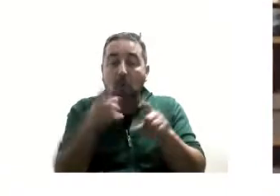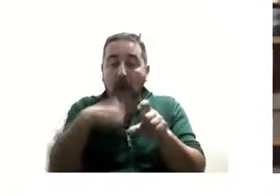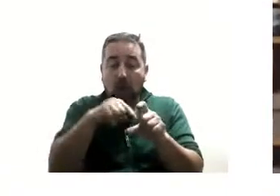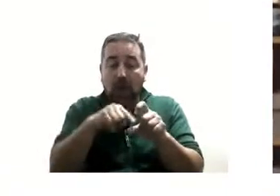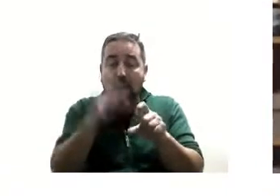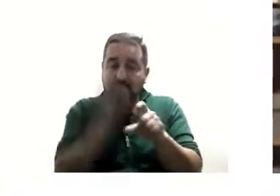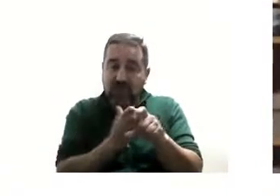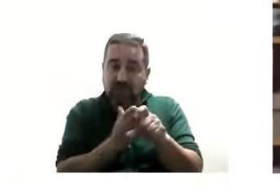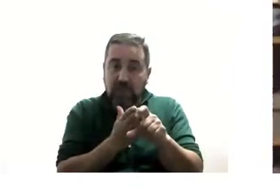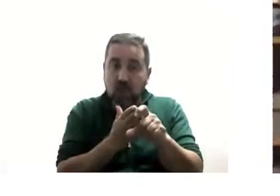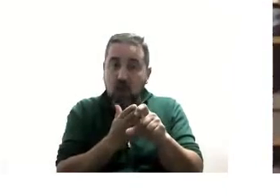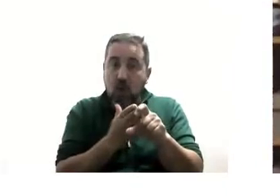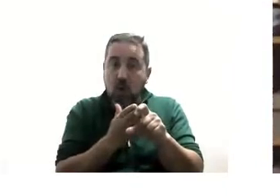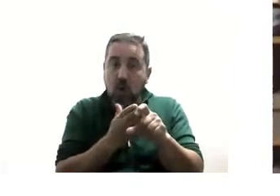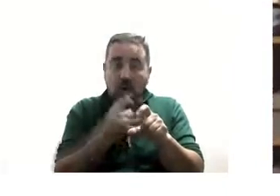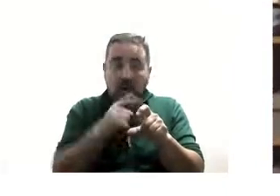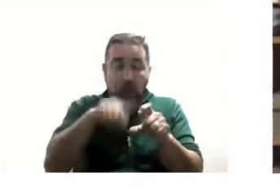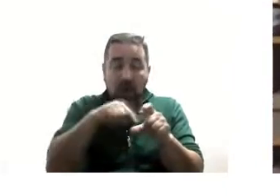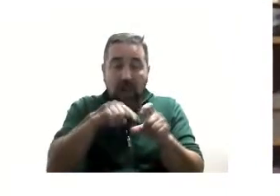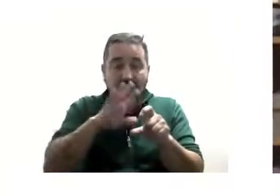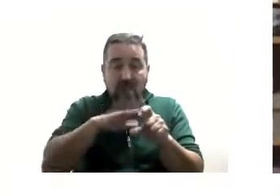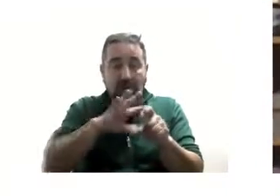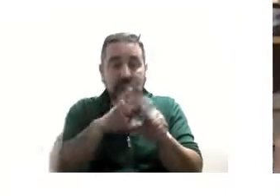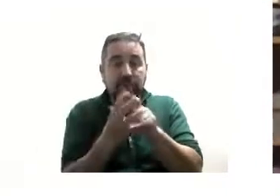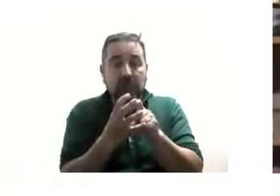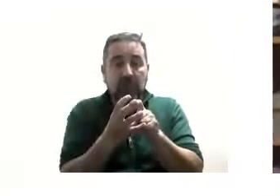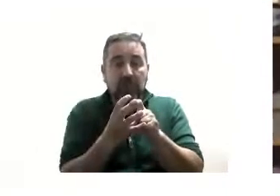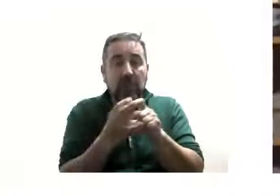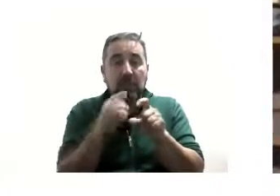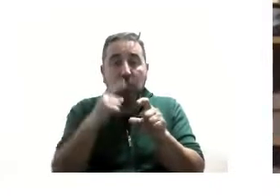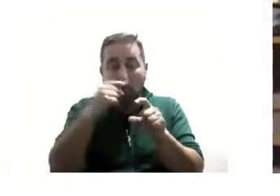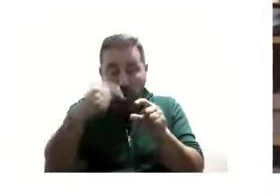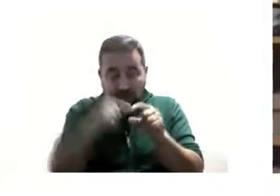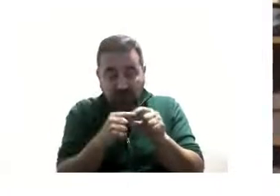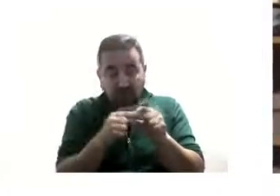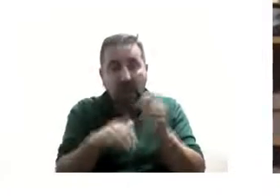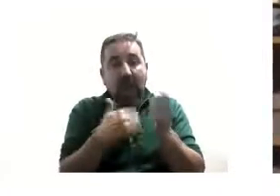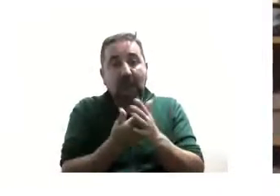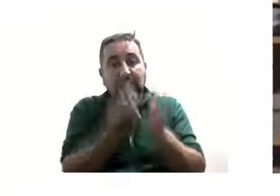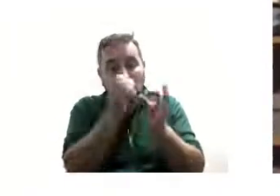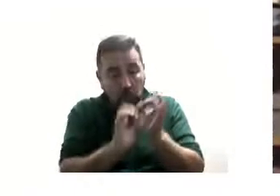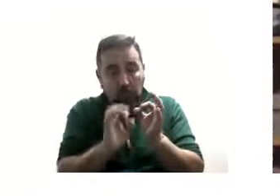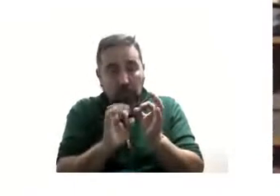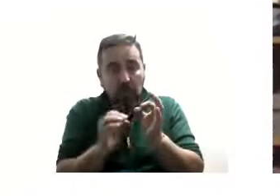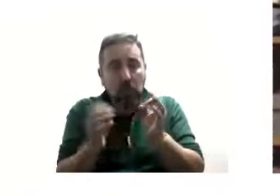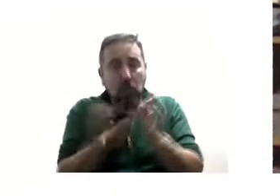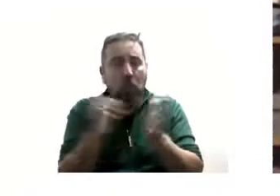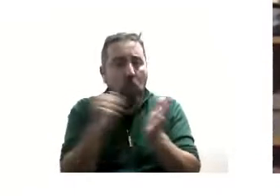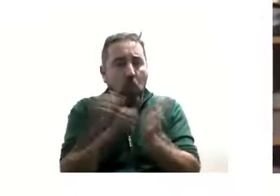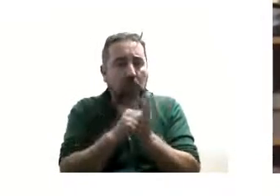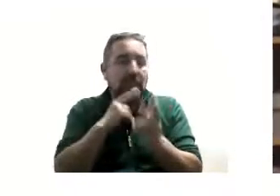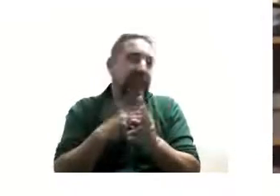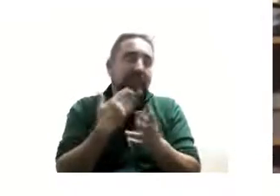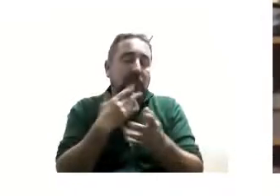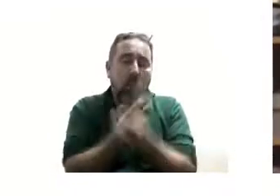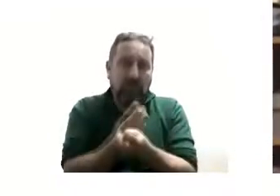es realmente hueso. O sea, la cóclea, que normalmente digamos, tiene un orificio por el cual va el conducto coclear, se queda totalmente osificado. Y esto